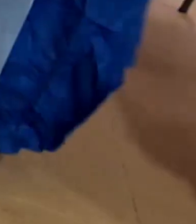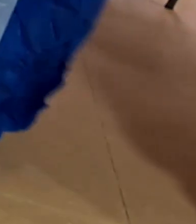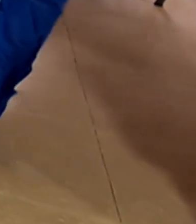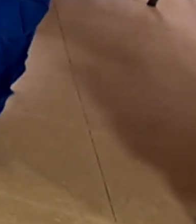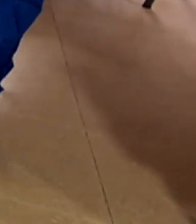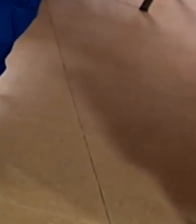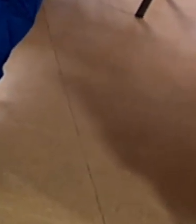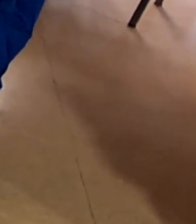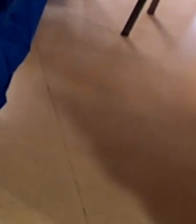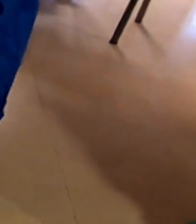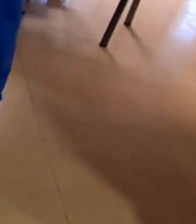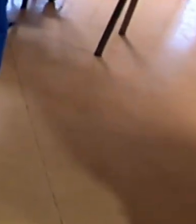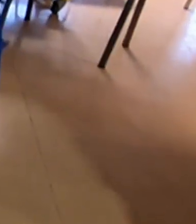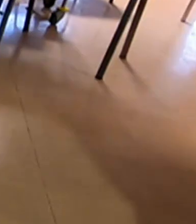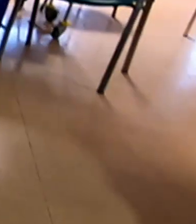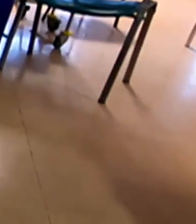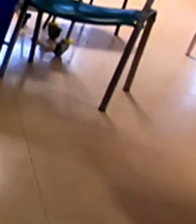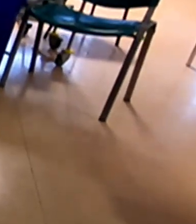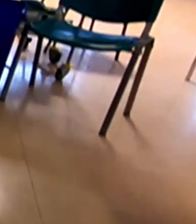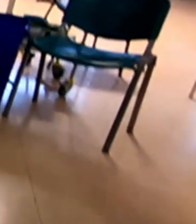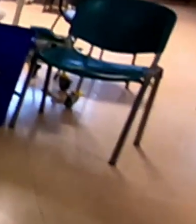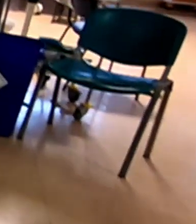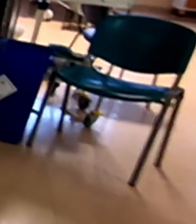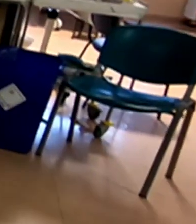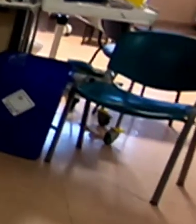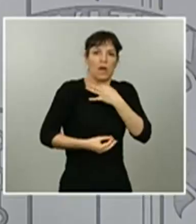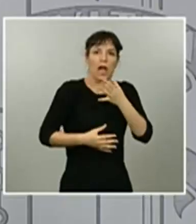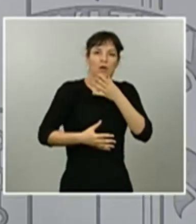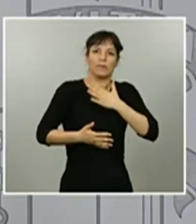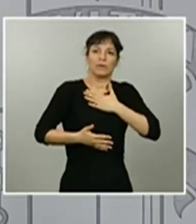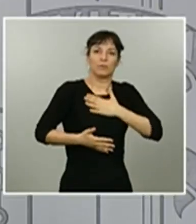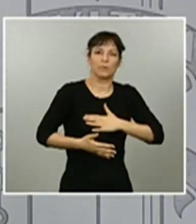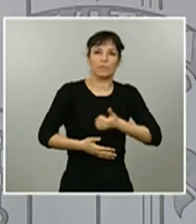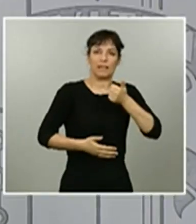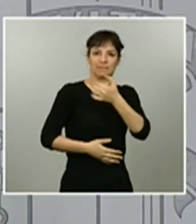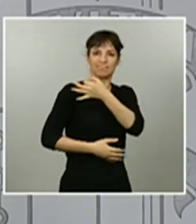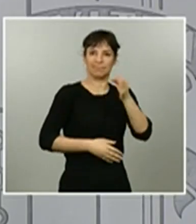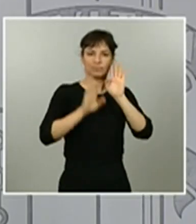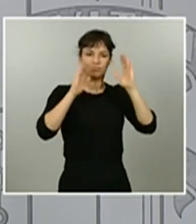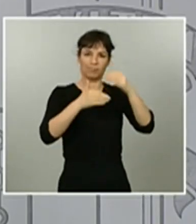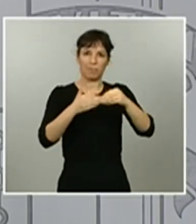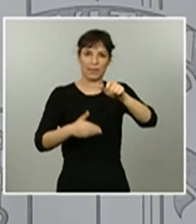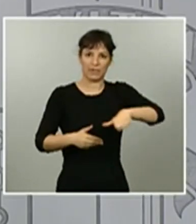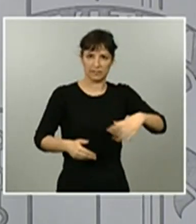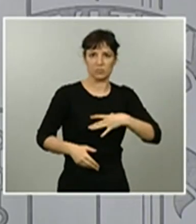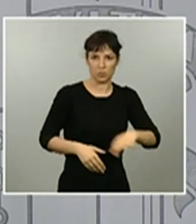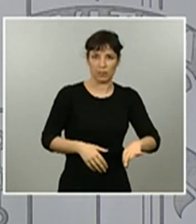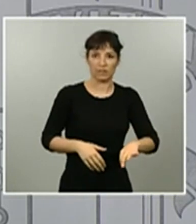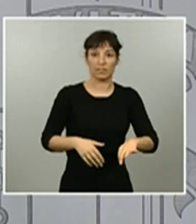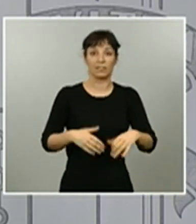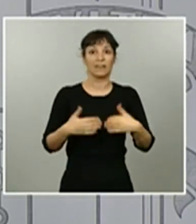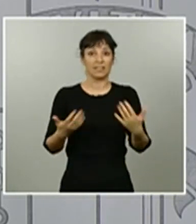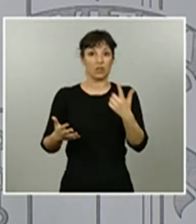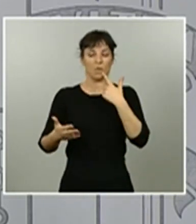Ha pasado de ser del 11% en marzo al 2 entre abril y mayo. Nuestra letalidad, sobre todo por el proceso de aprendizaje y las